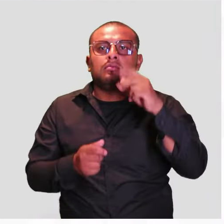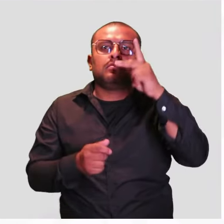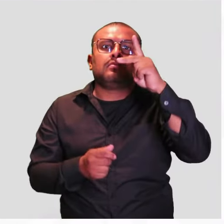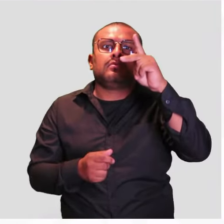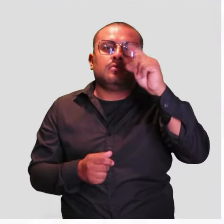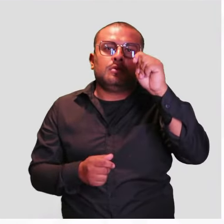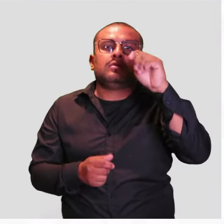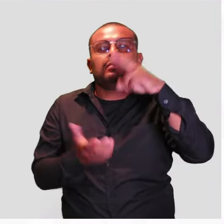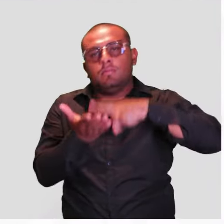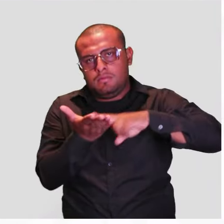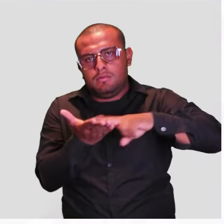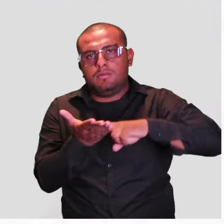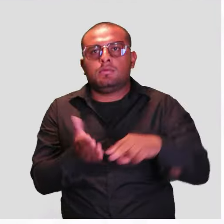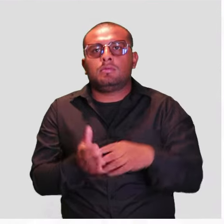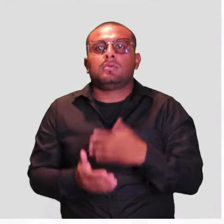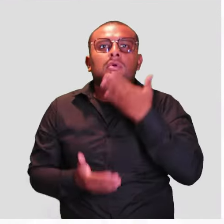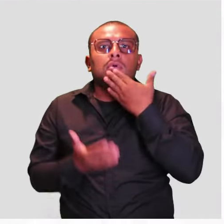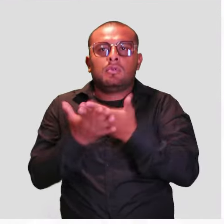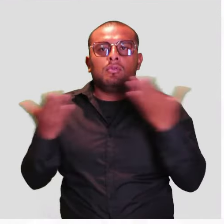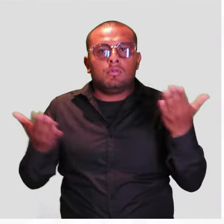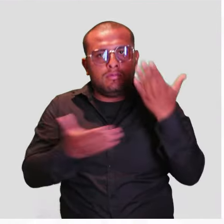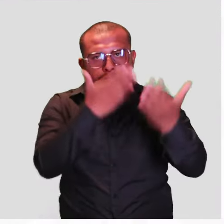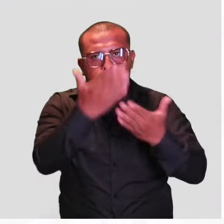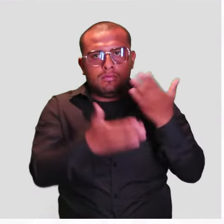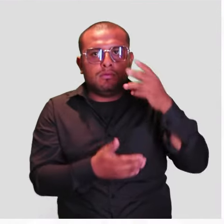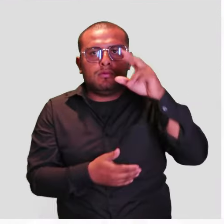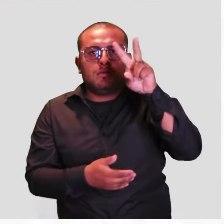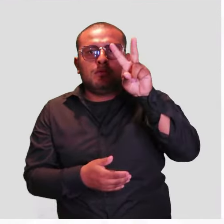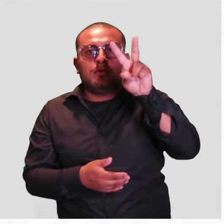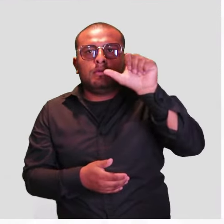la candidata Vania Camacho. Candidata, le restan